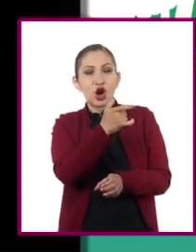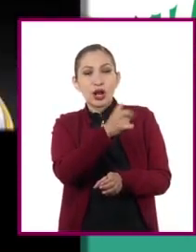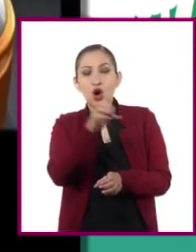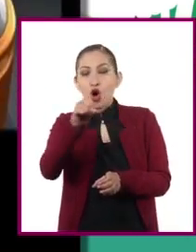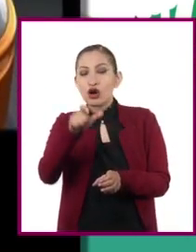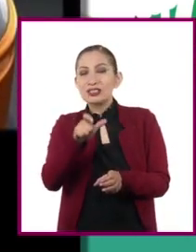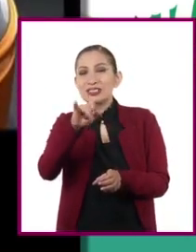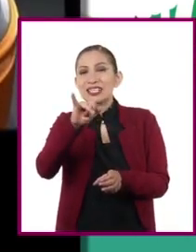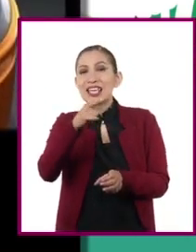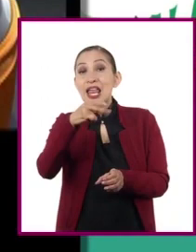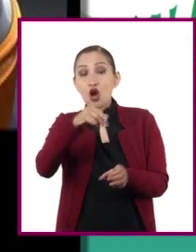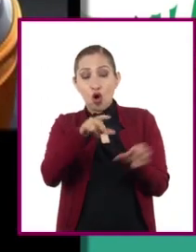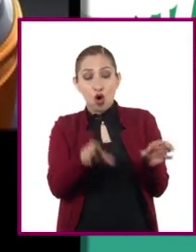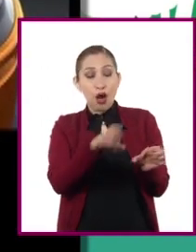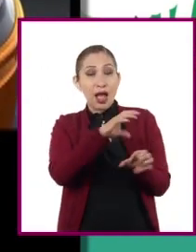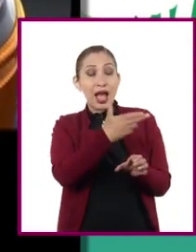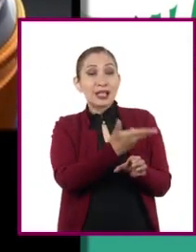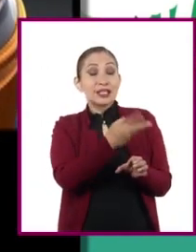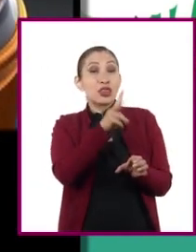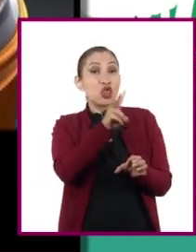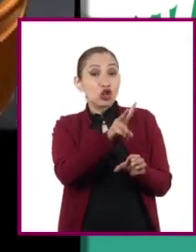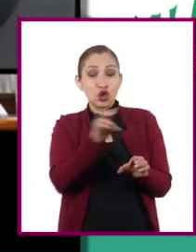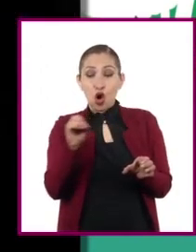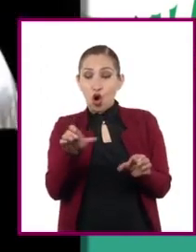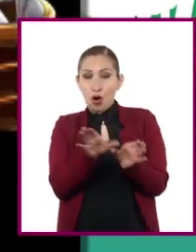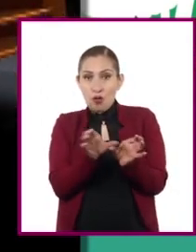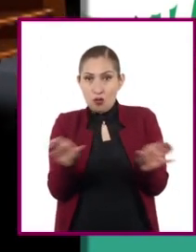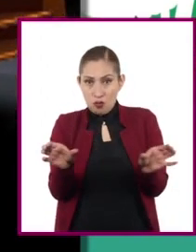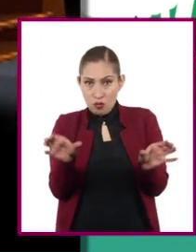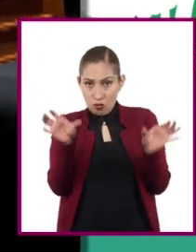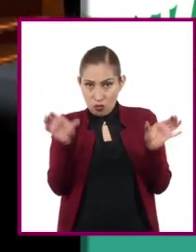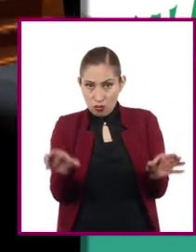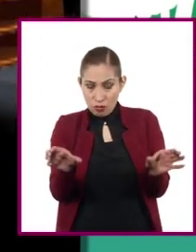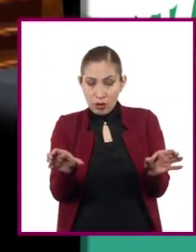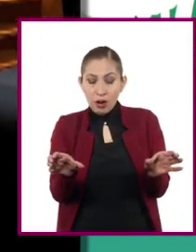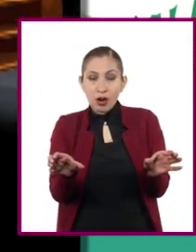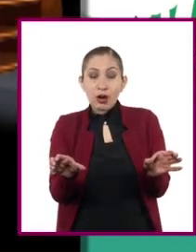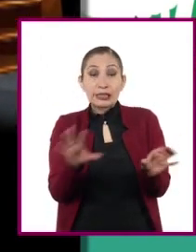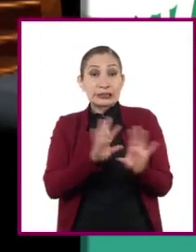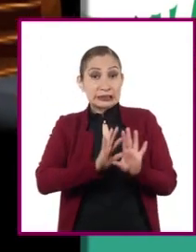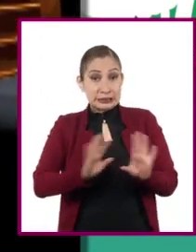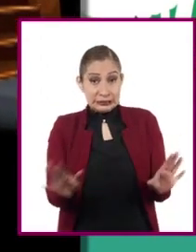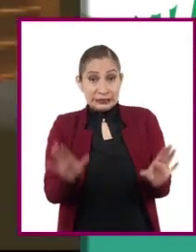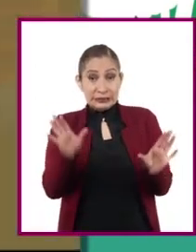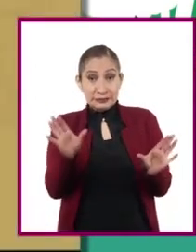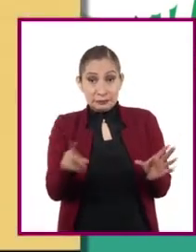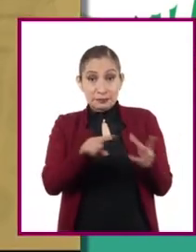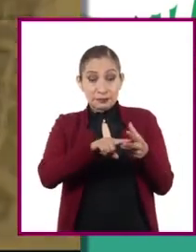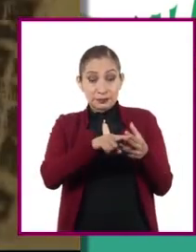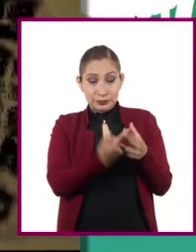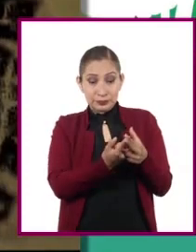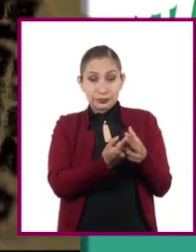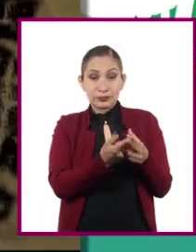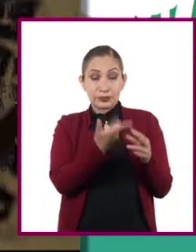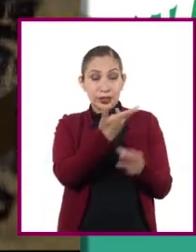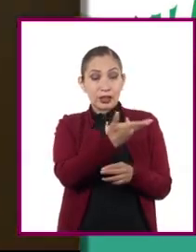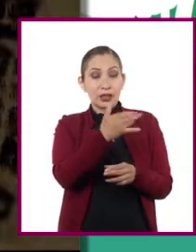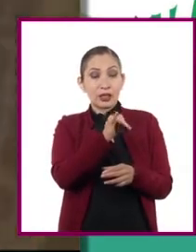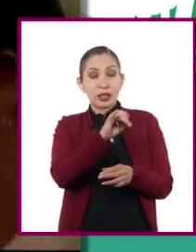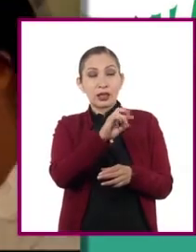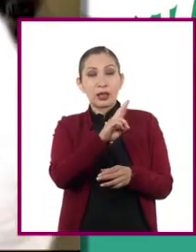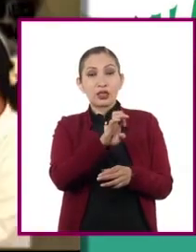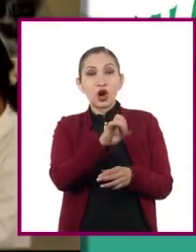oxígeno. Entonces nos queda H2 y O por separado. Una vez que entra en contacto el